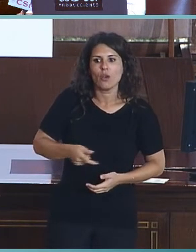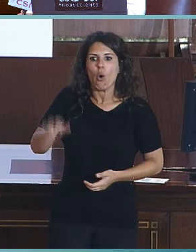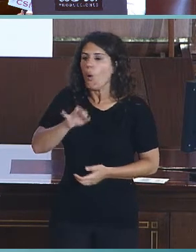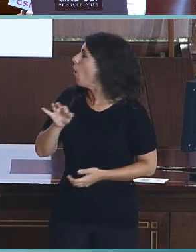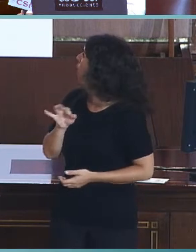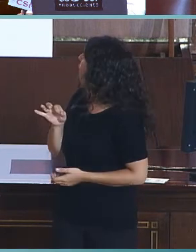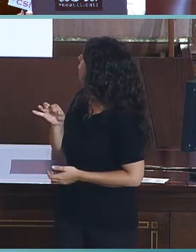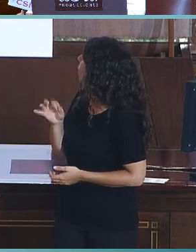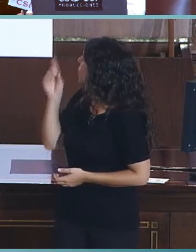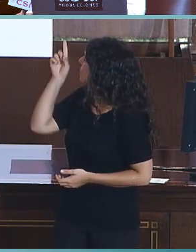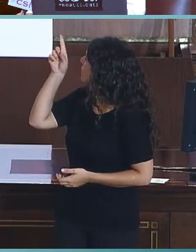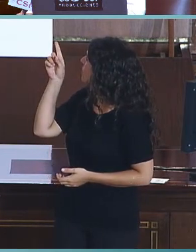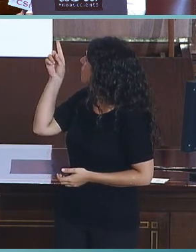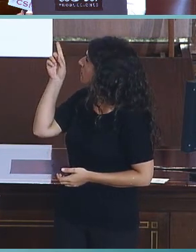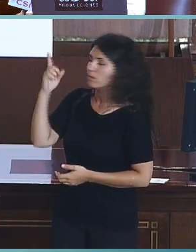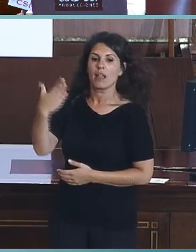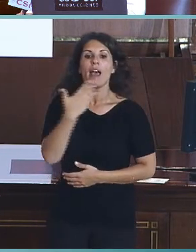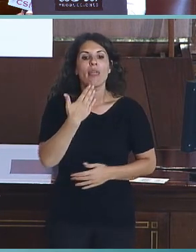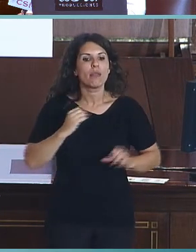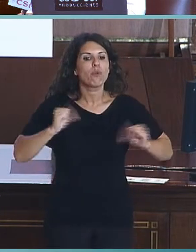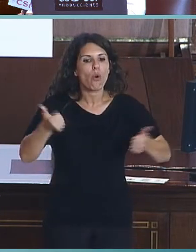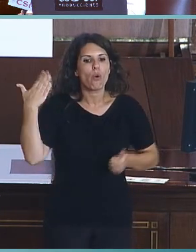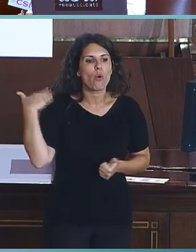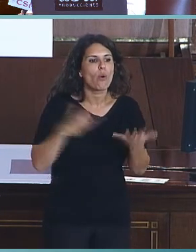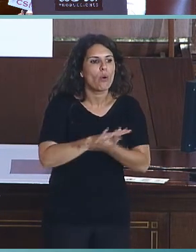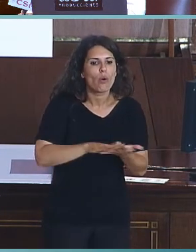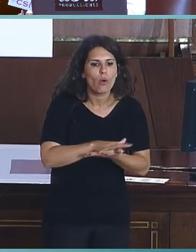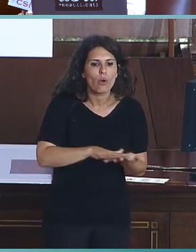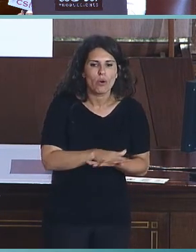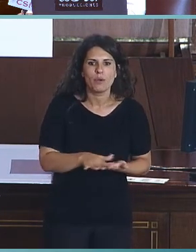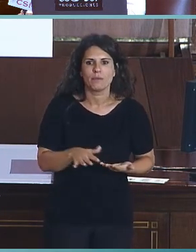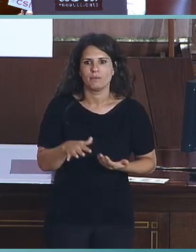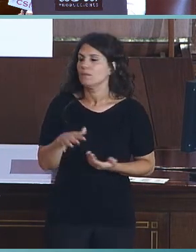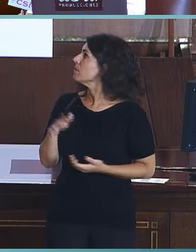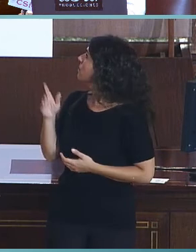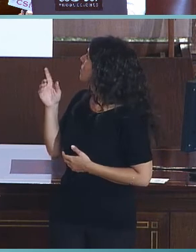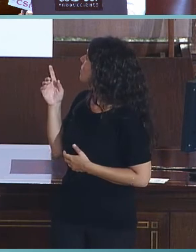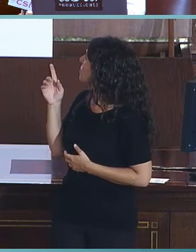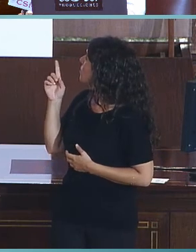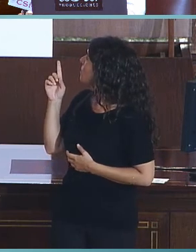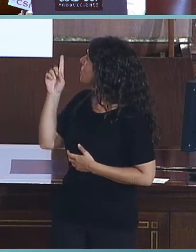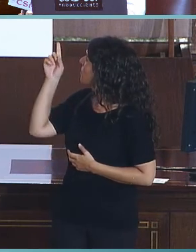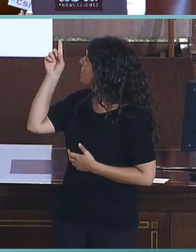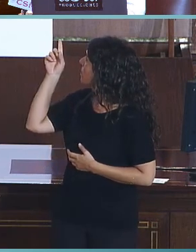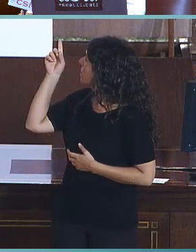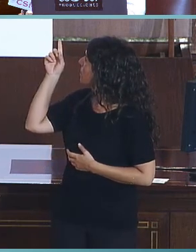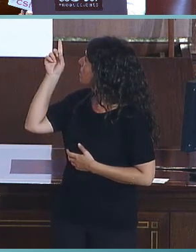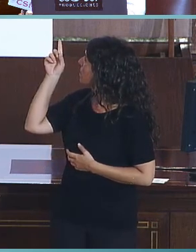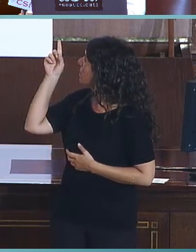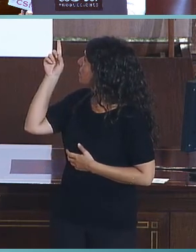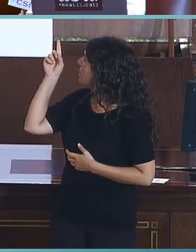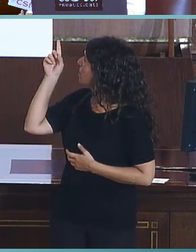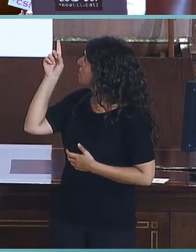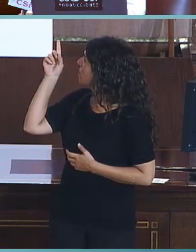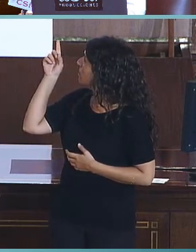signos, a qué edad empezaste a asignar. Estas 2 pretendían detectar